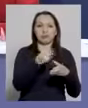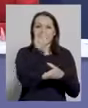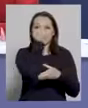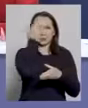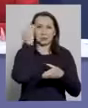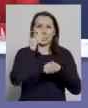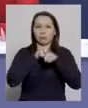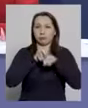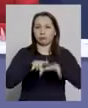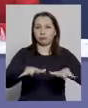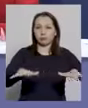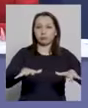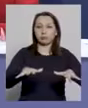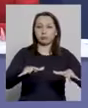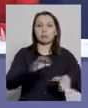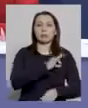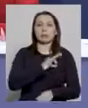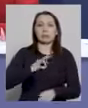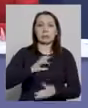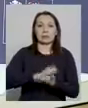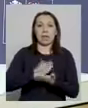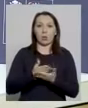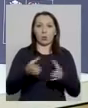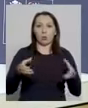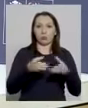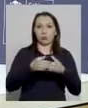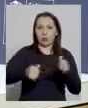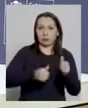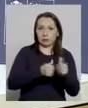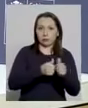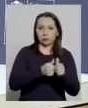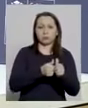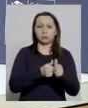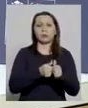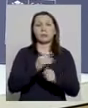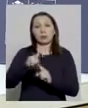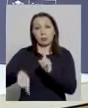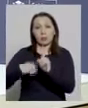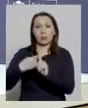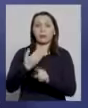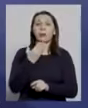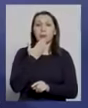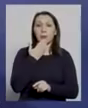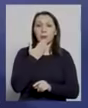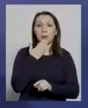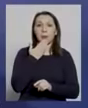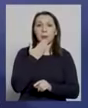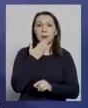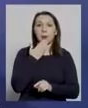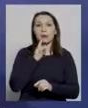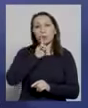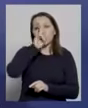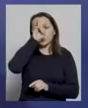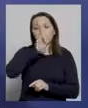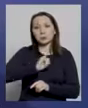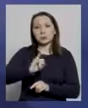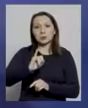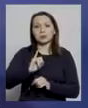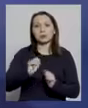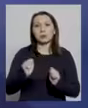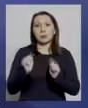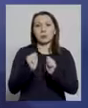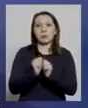en pandemia del Ministerio de Salud, además de mis habituales